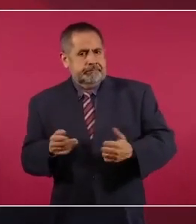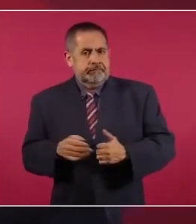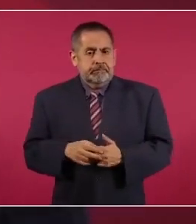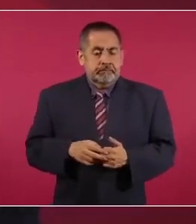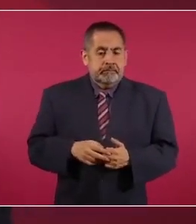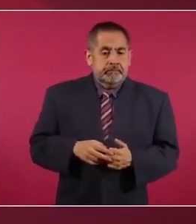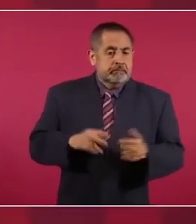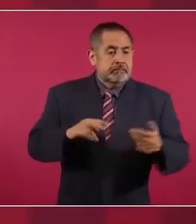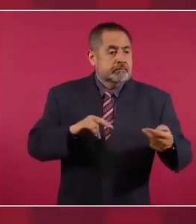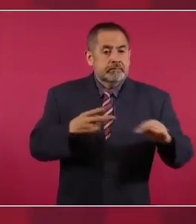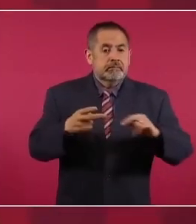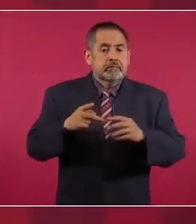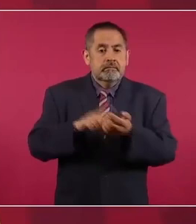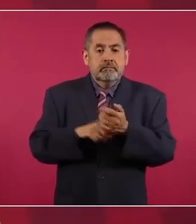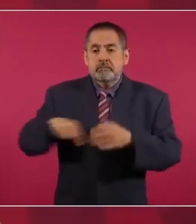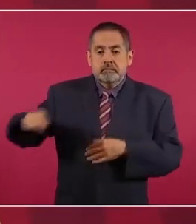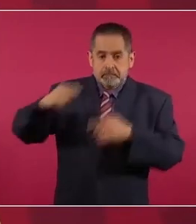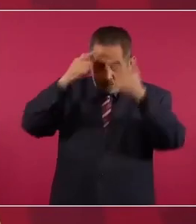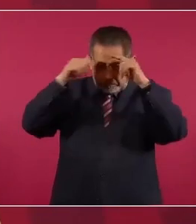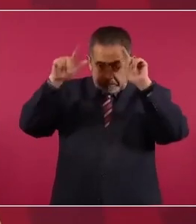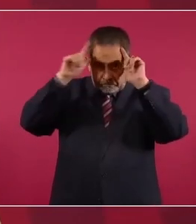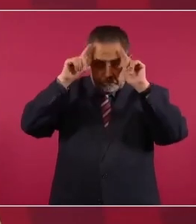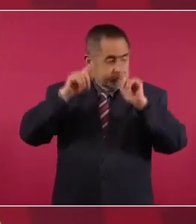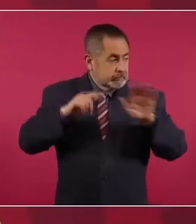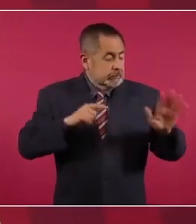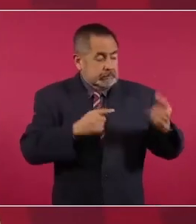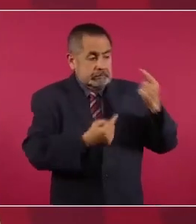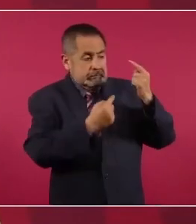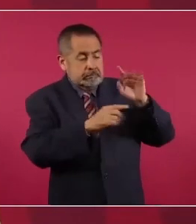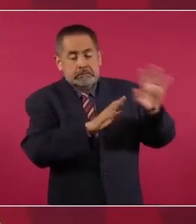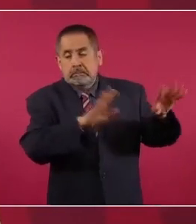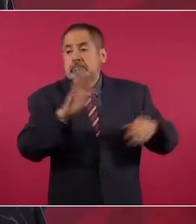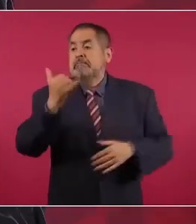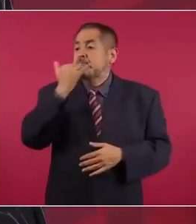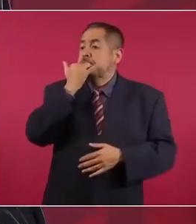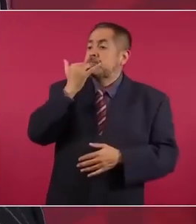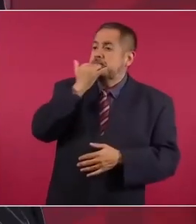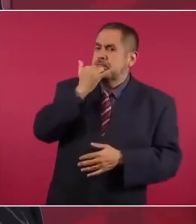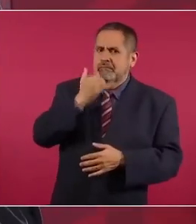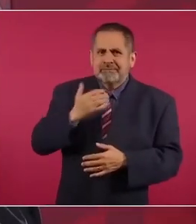logran que la Marina se disculpe.